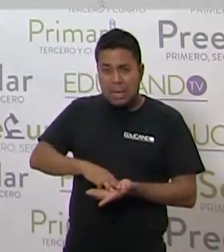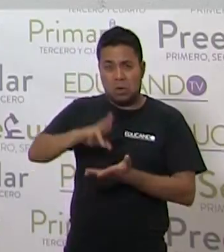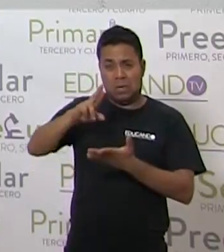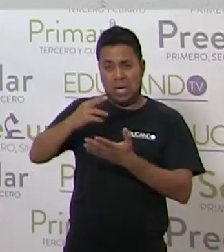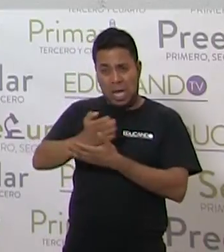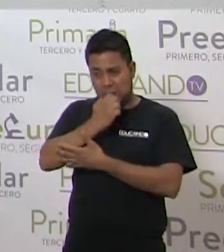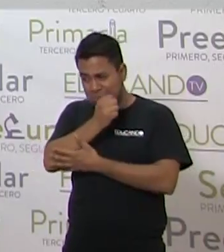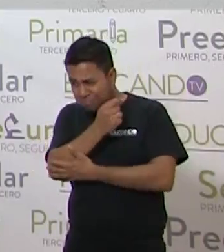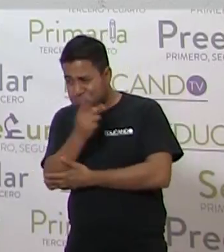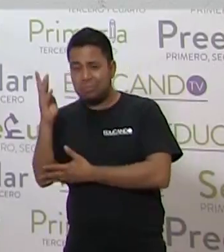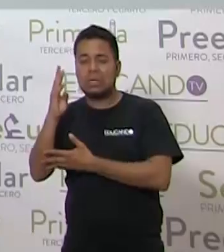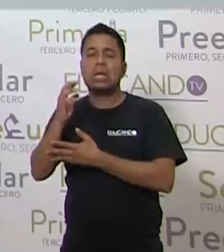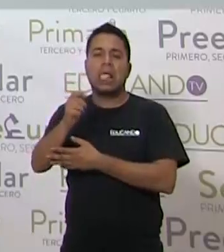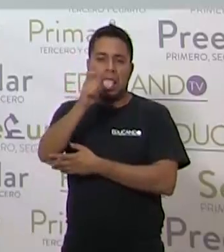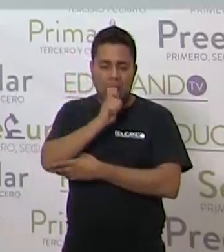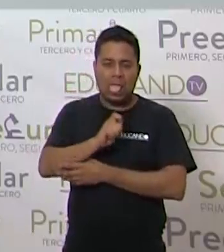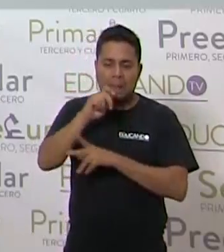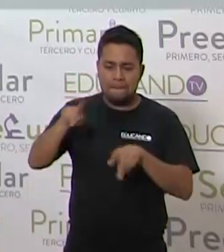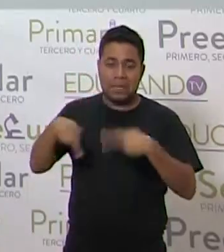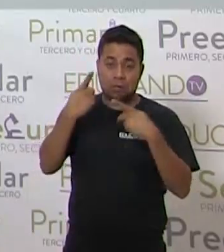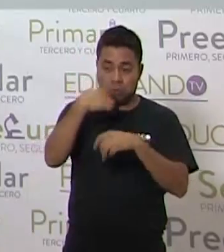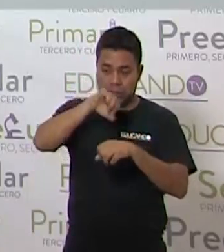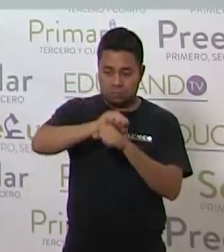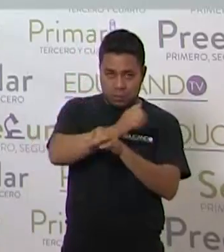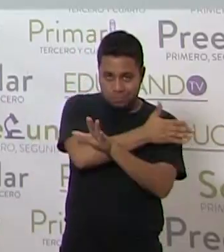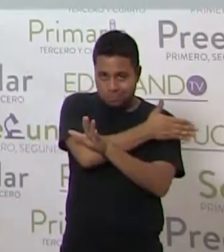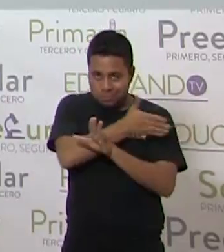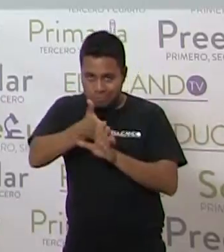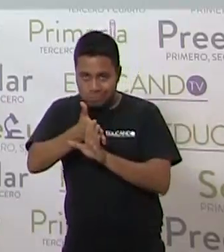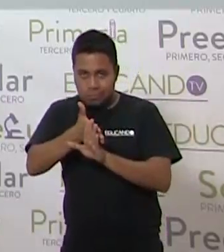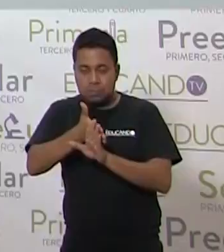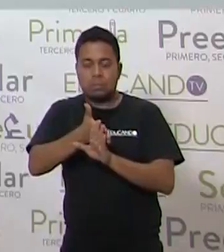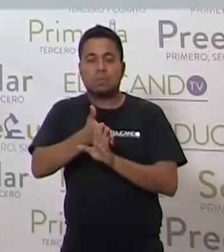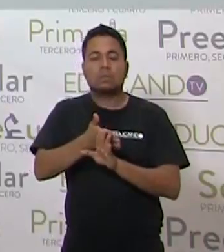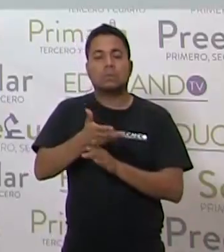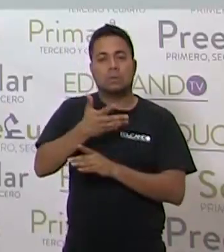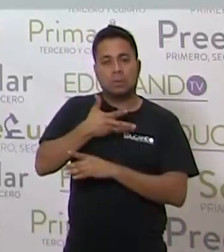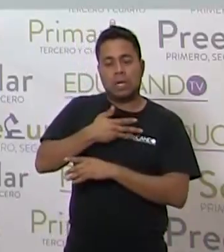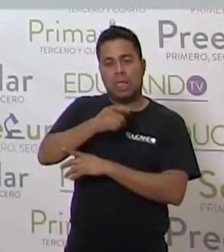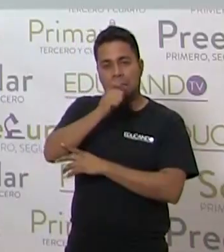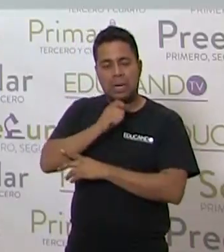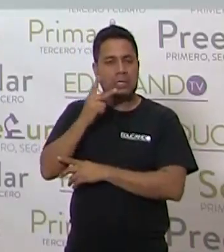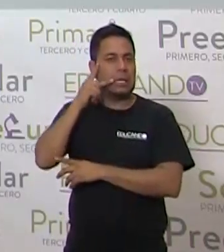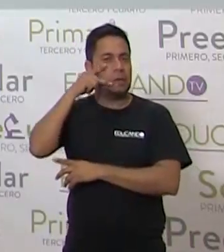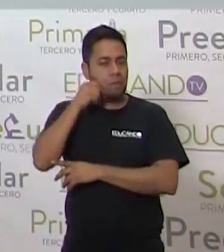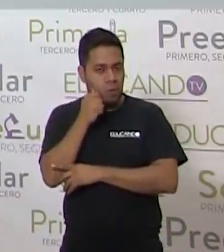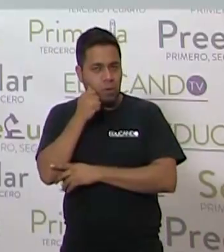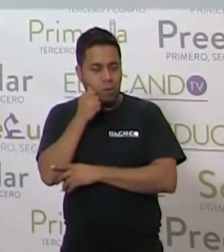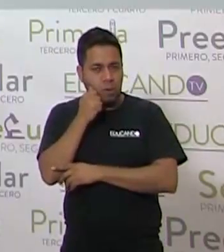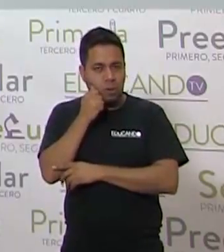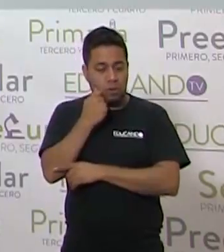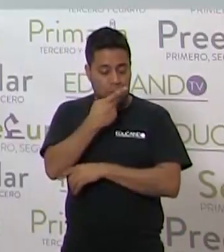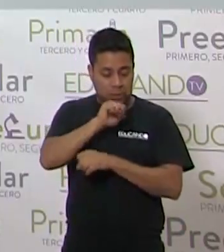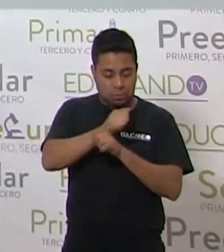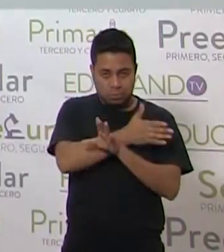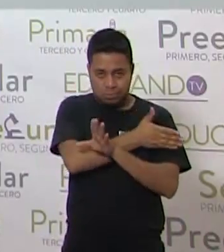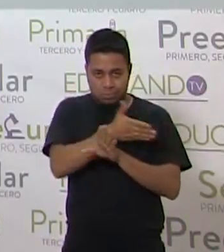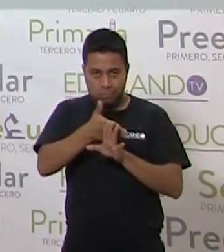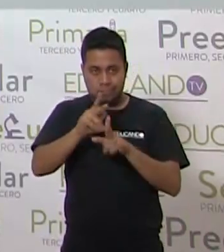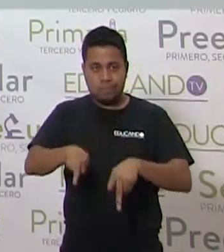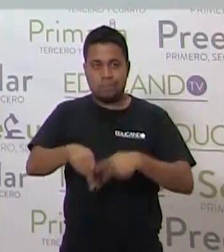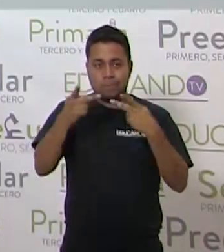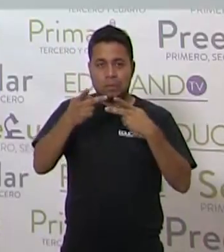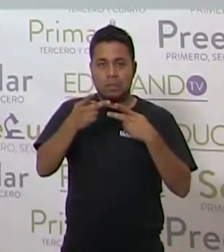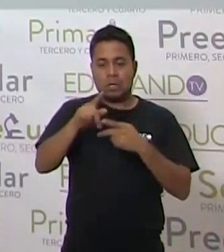estas es las ventas de una semana Entonces tenemos que hay paletas de limón y que en esa semana se vendieron